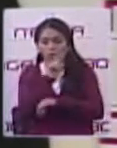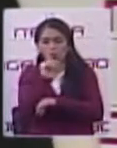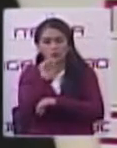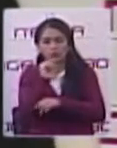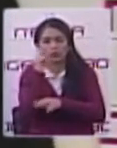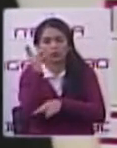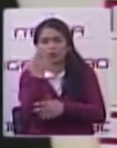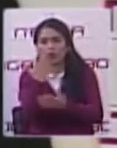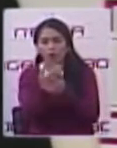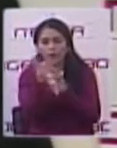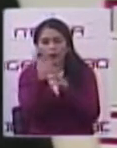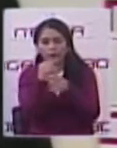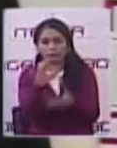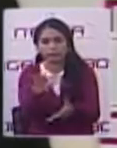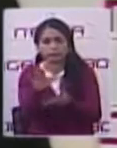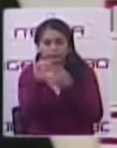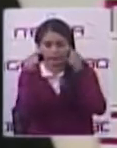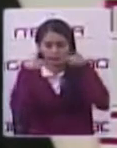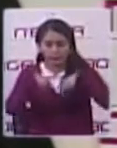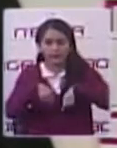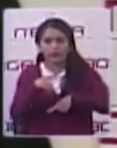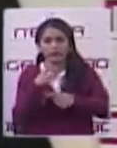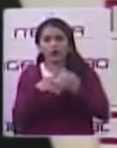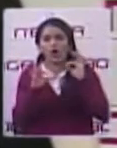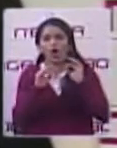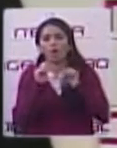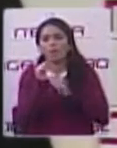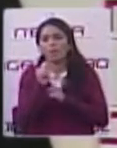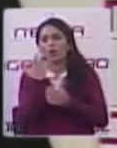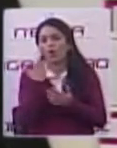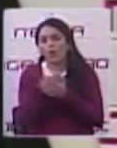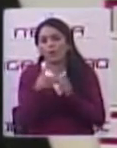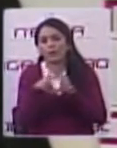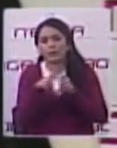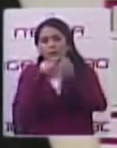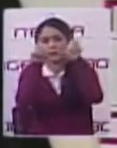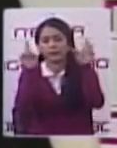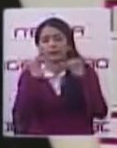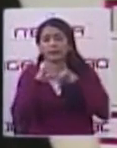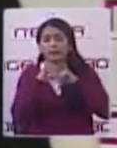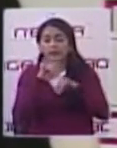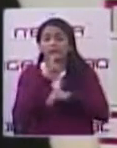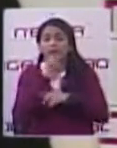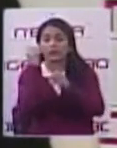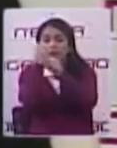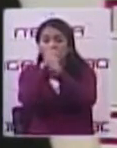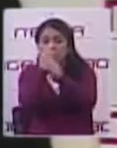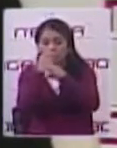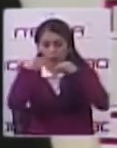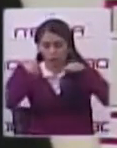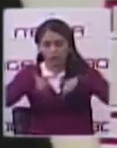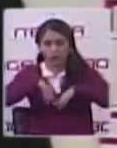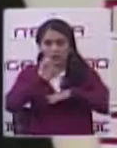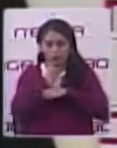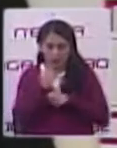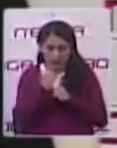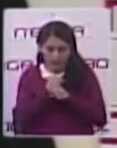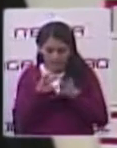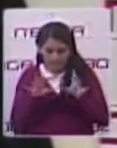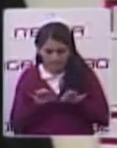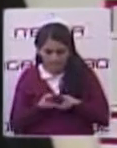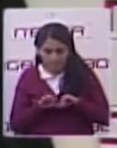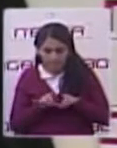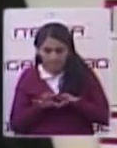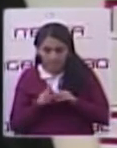Temas como la misma empresa, ¿no? O sea, uno puede registrar su empresa en Estados Unidos estando aquí en Ecuador sin siquiera tener